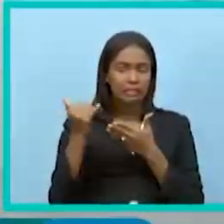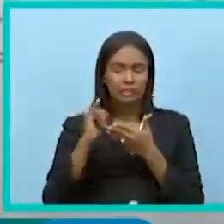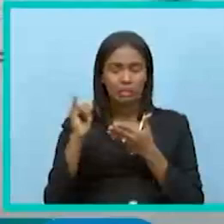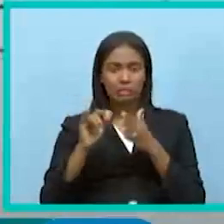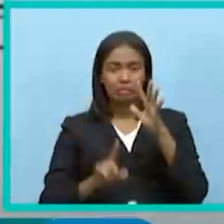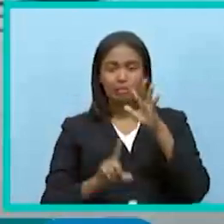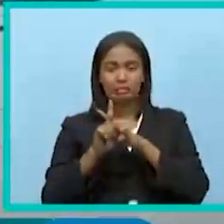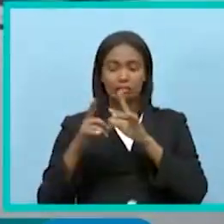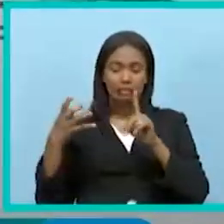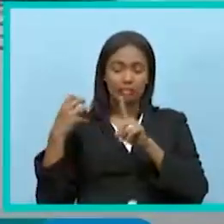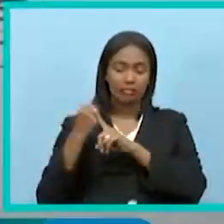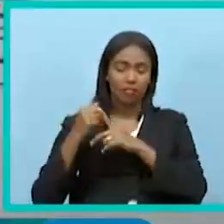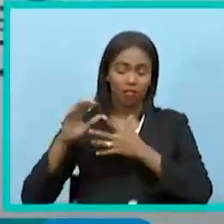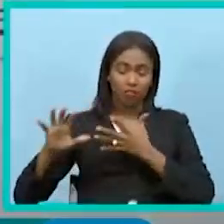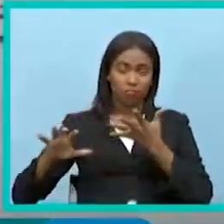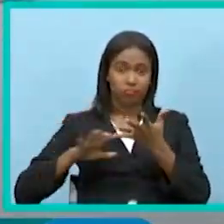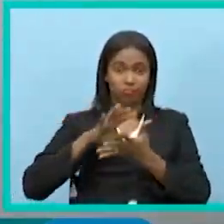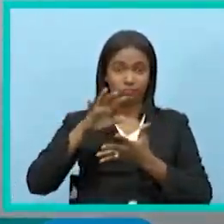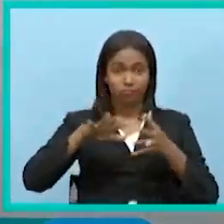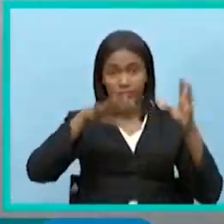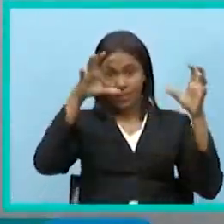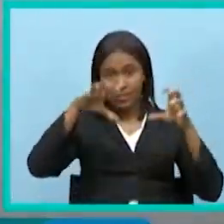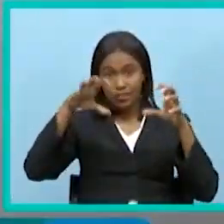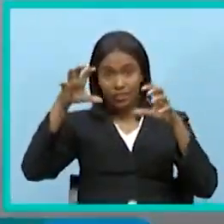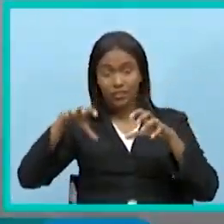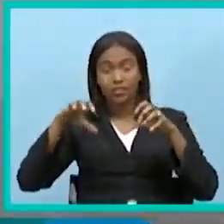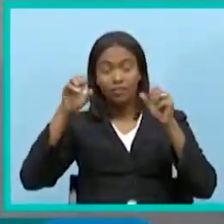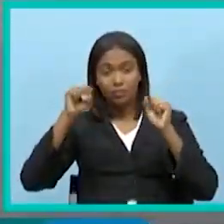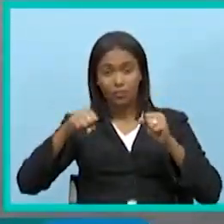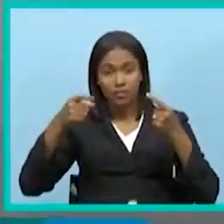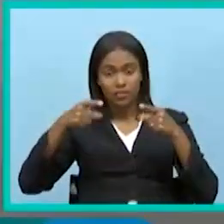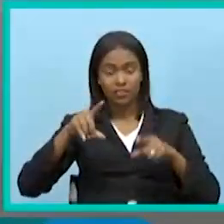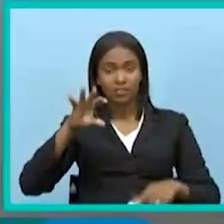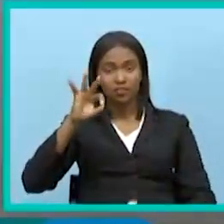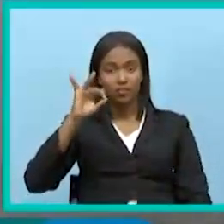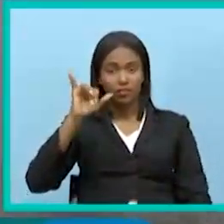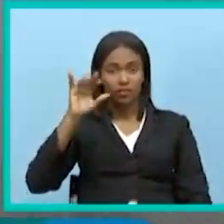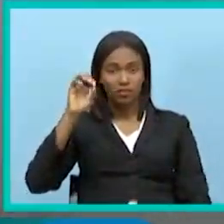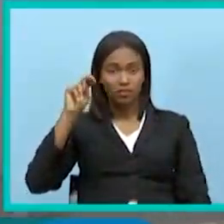recibir los embates que pueda generar